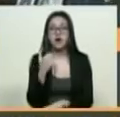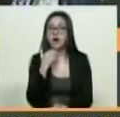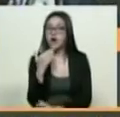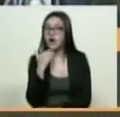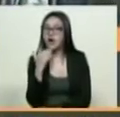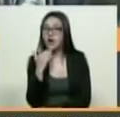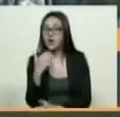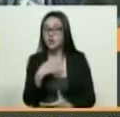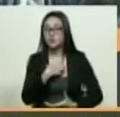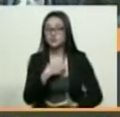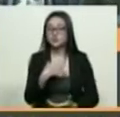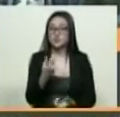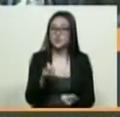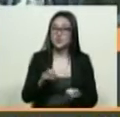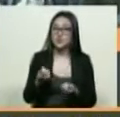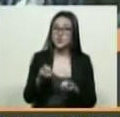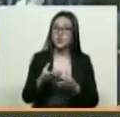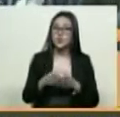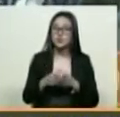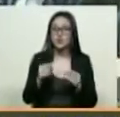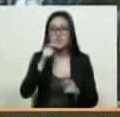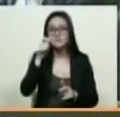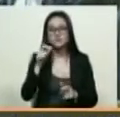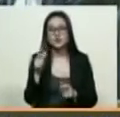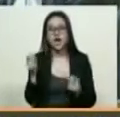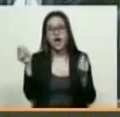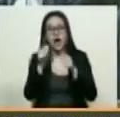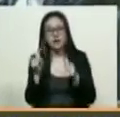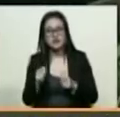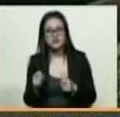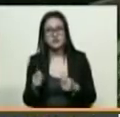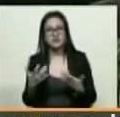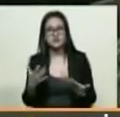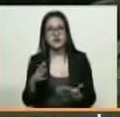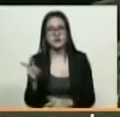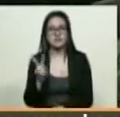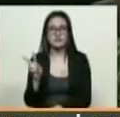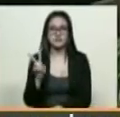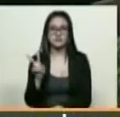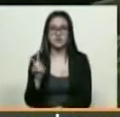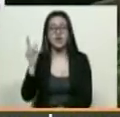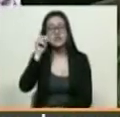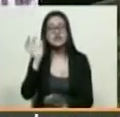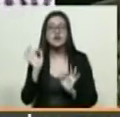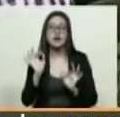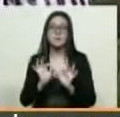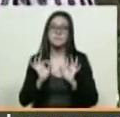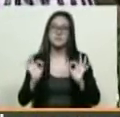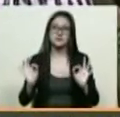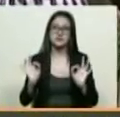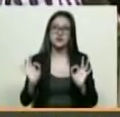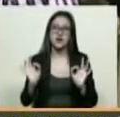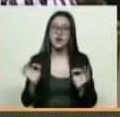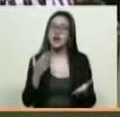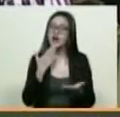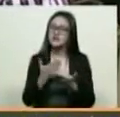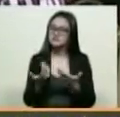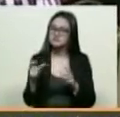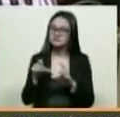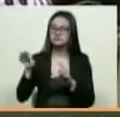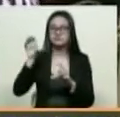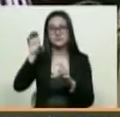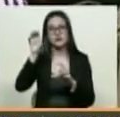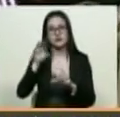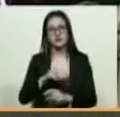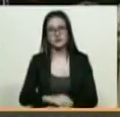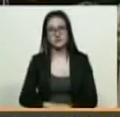gratificación económica para todas las cultoras y cultores de Venezuela en su día, mediante la plataforma del Carnet de